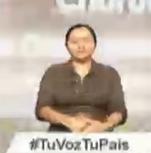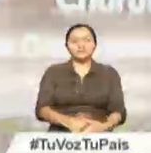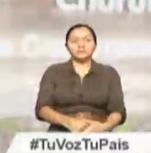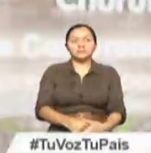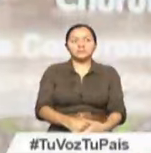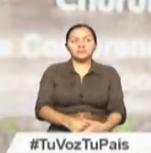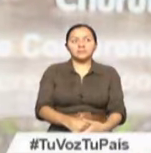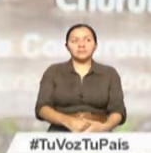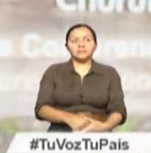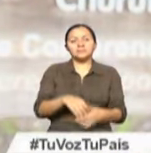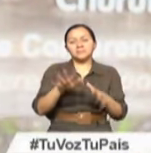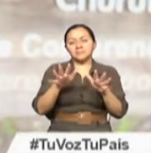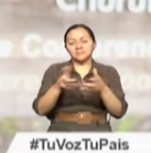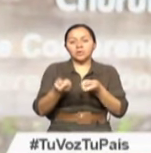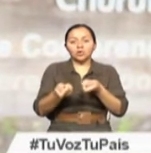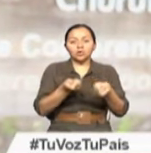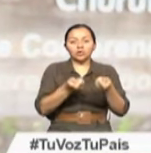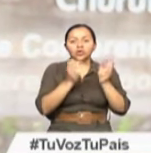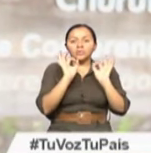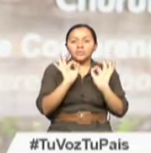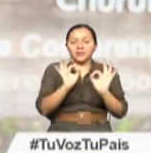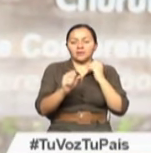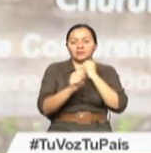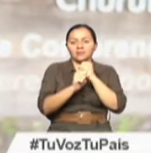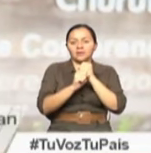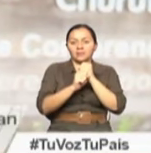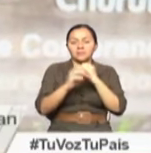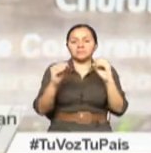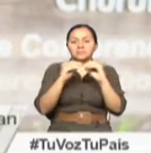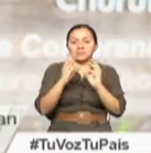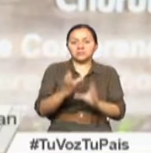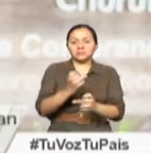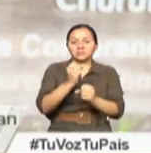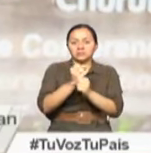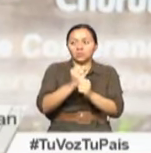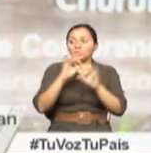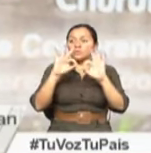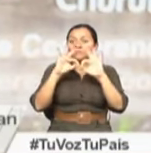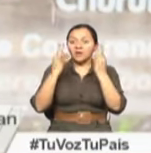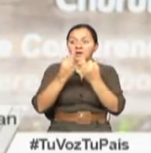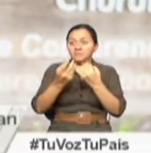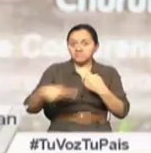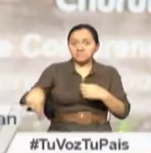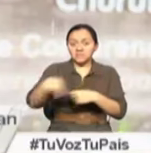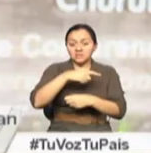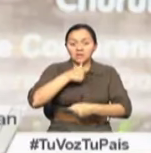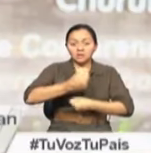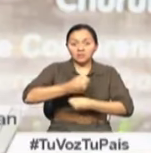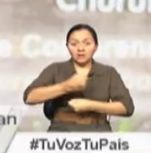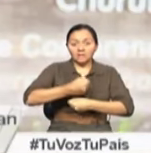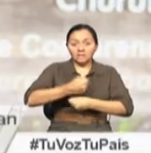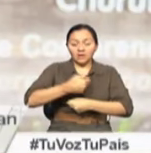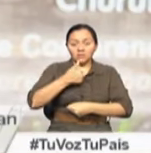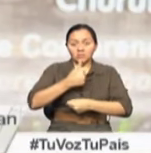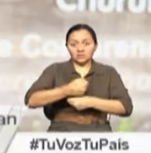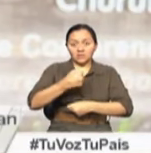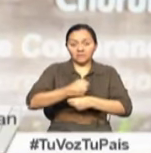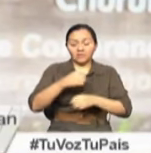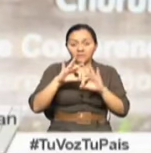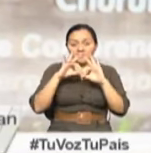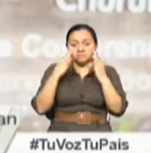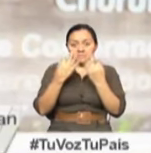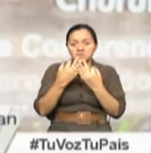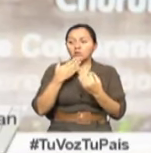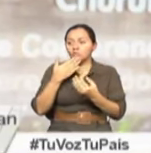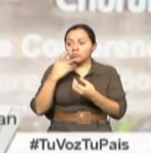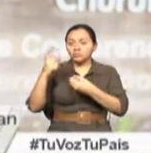aseguramos un buen manejo del recurso, aseguramos de que las familias que dependen de este recurso eh esté ahí